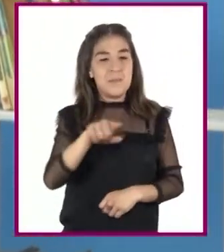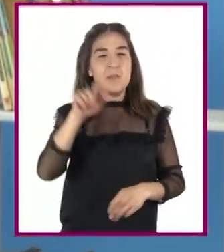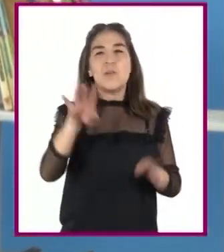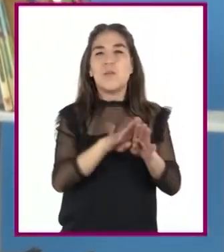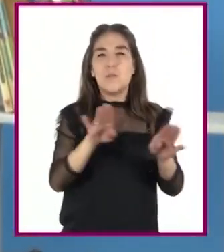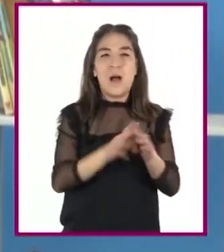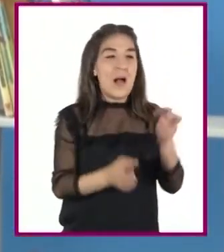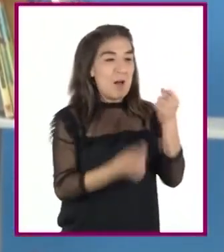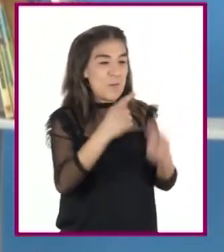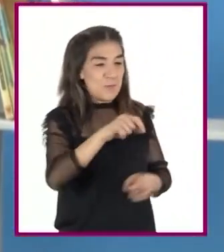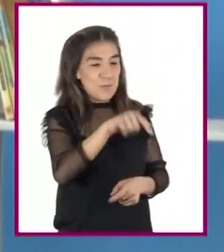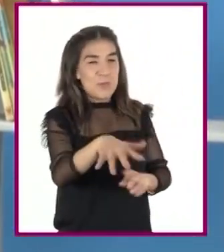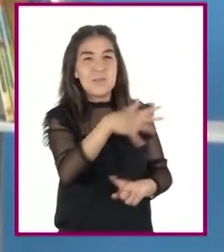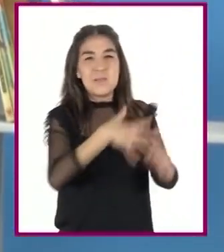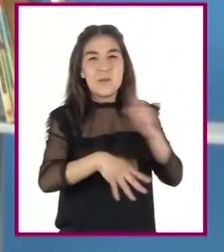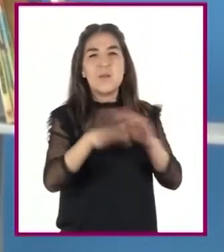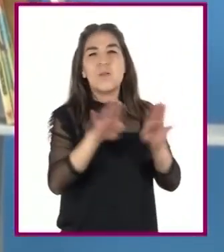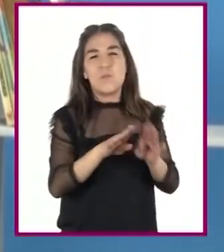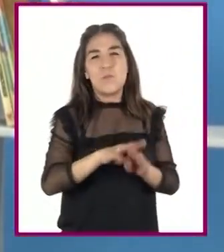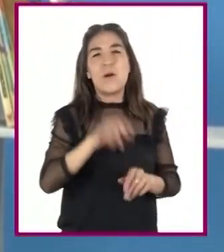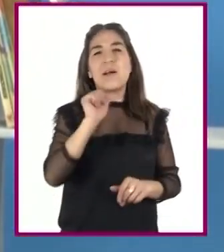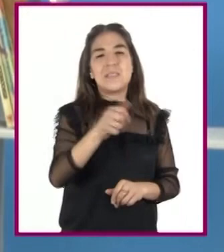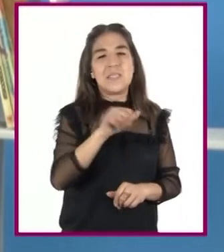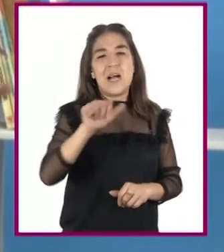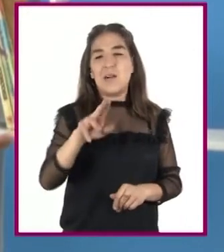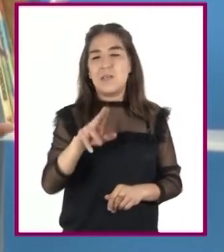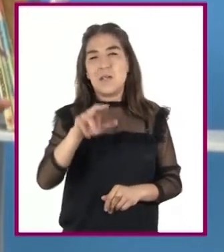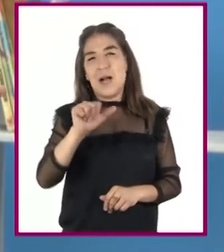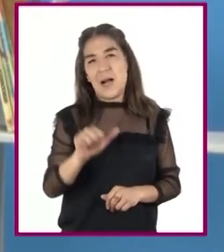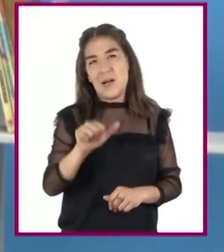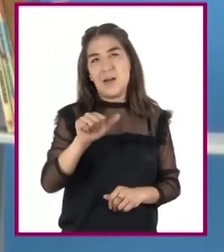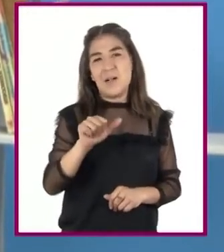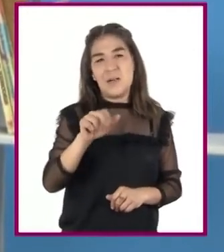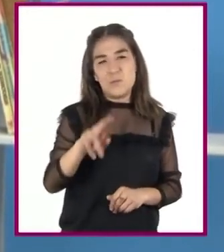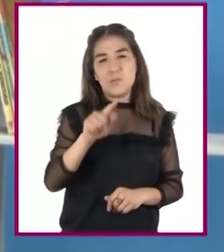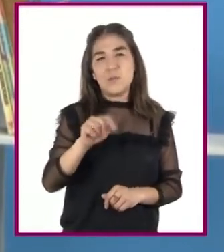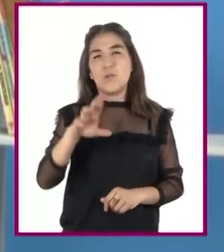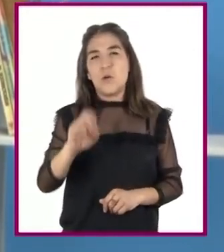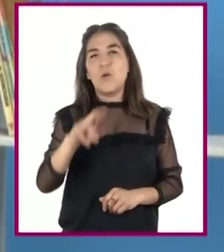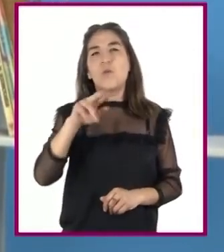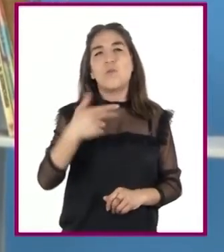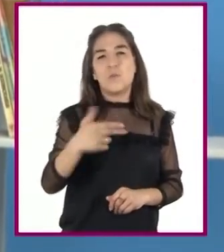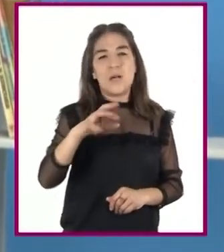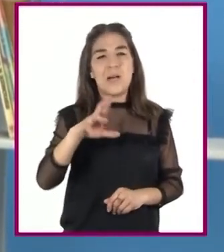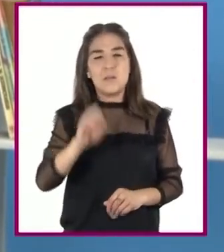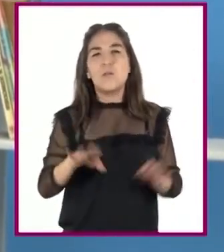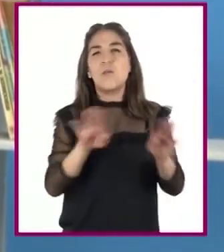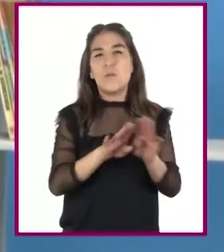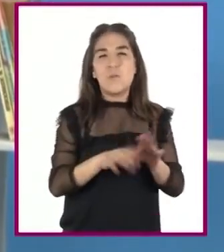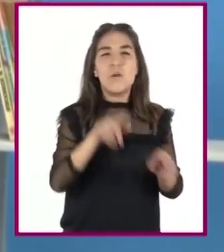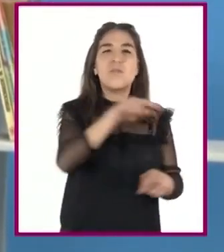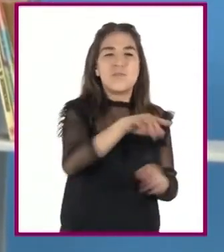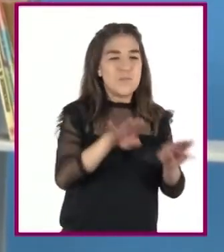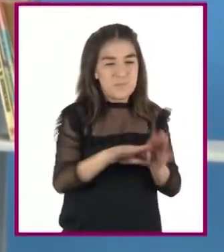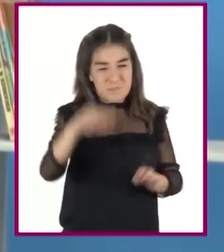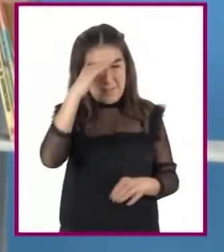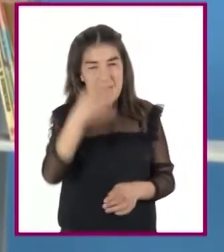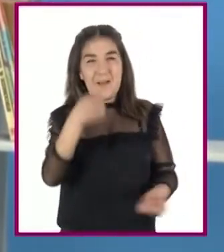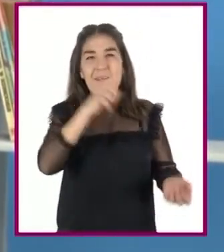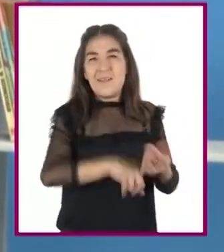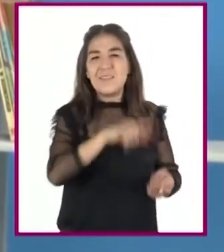otros imperios como el austrohúngaro o el turco-otomano, en cuyos territorios también